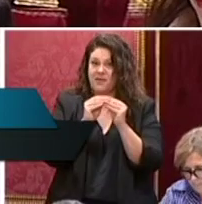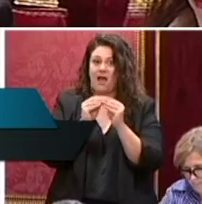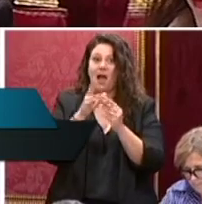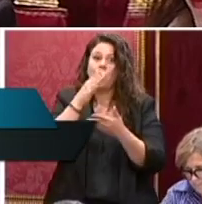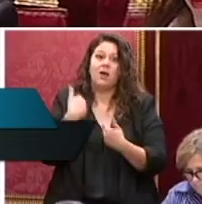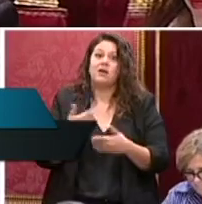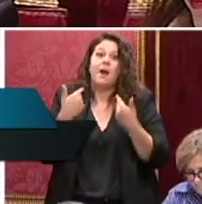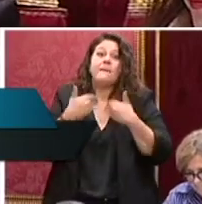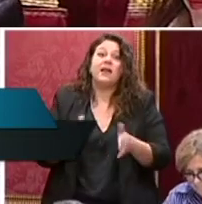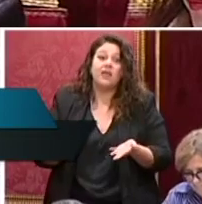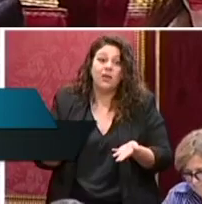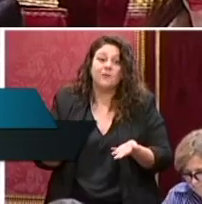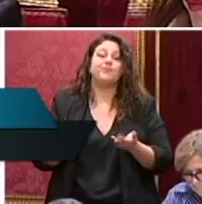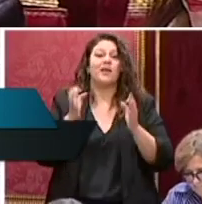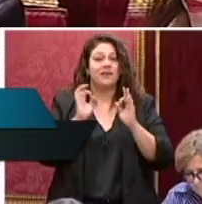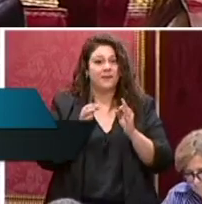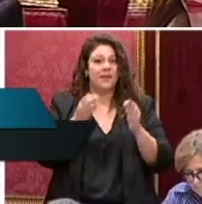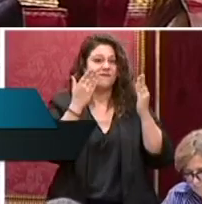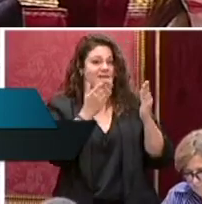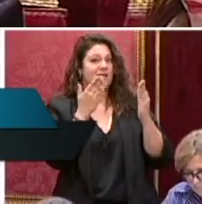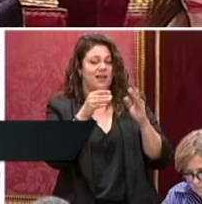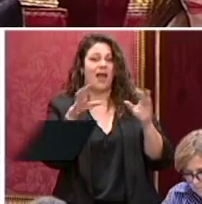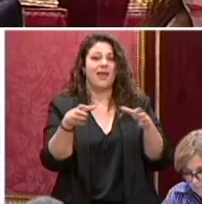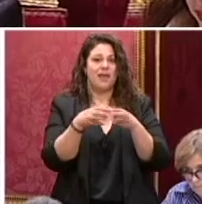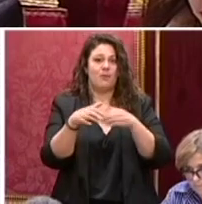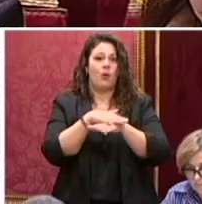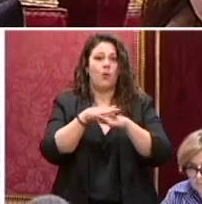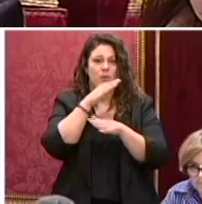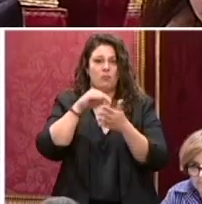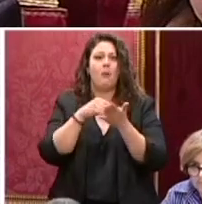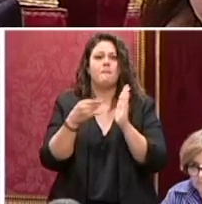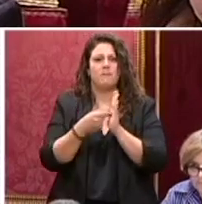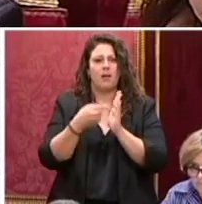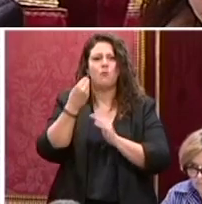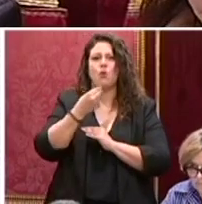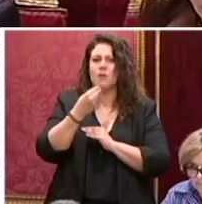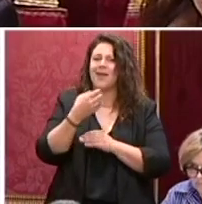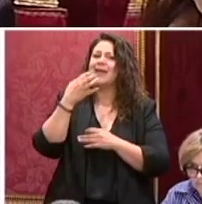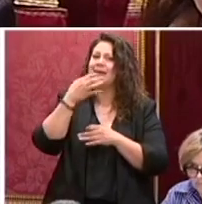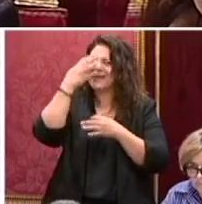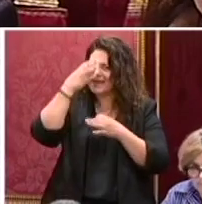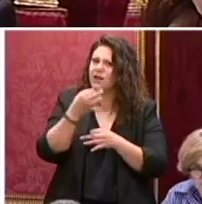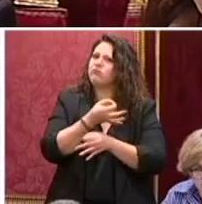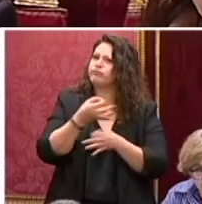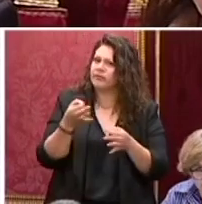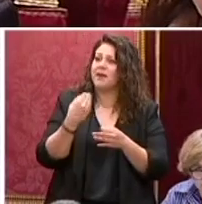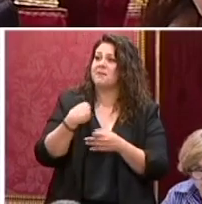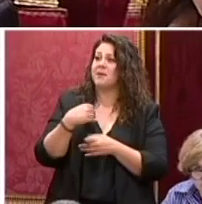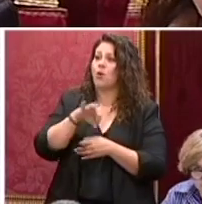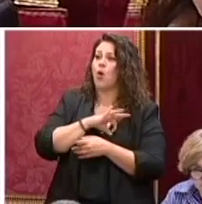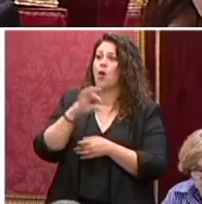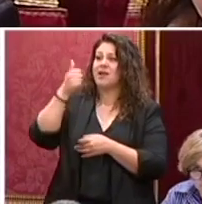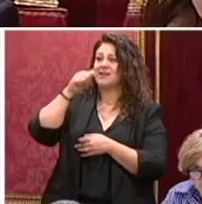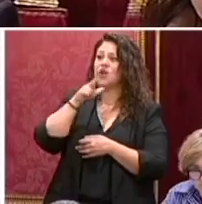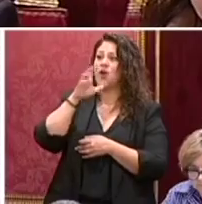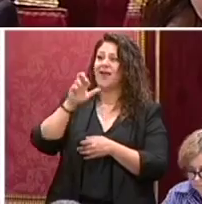la hemos perdido. Felicitar de verdad al equipo de gobierno por este plan. Creo que ha sido muy acertado, igual que le decíamos al señor Herrera en el